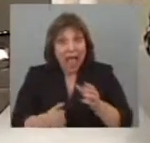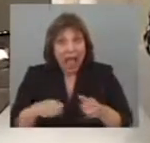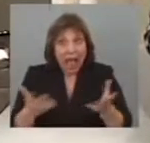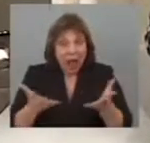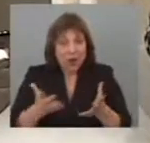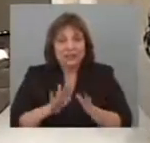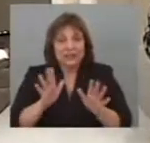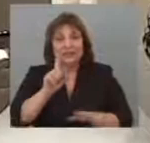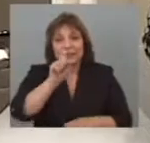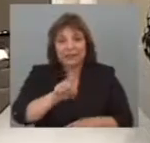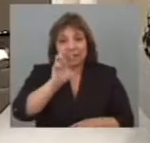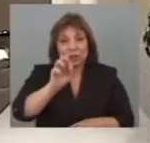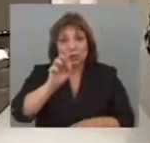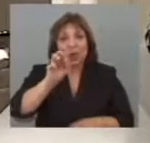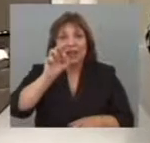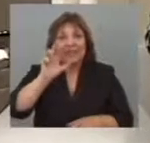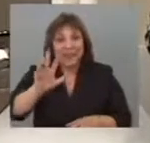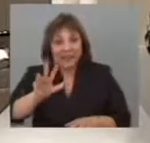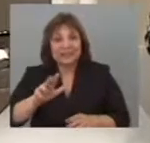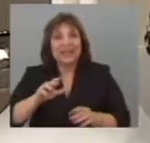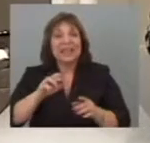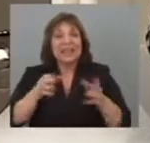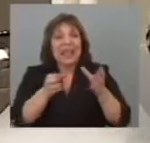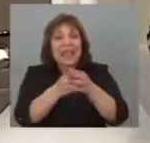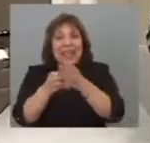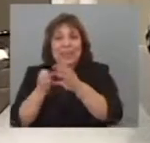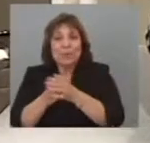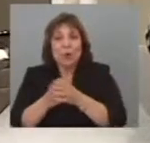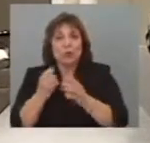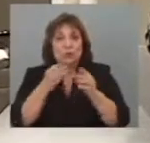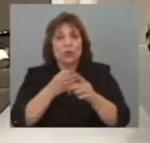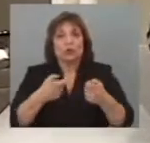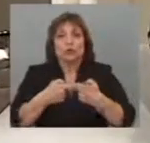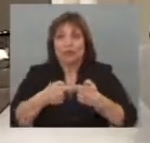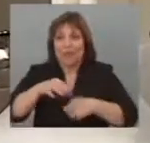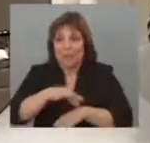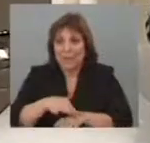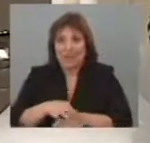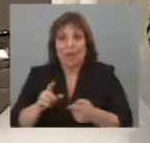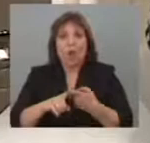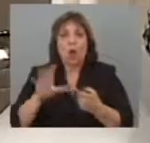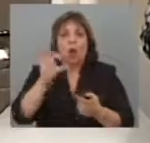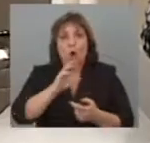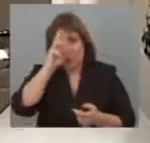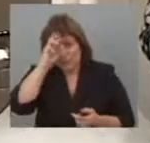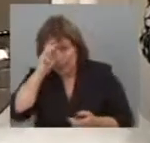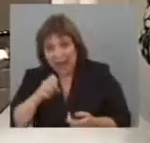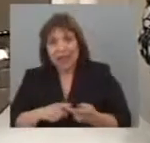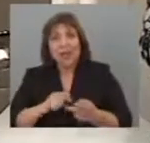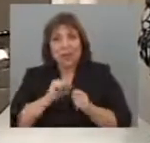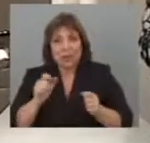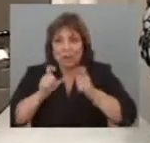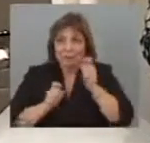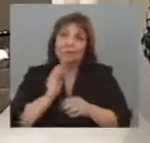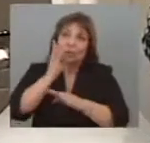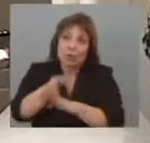establecido 103 equipos de referencia que también, tanto en las mutualistas como en los servicios públicos, las personas pueden ir,